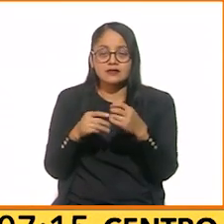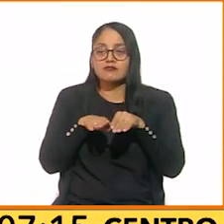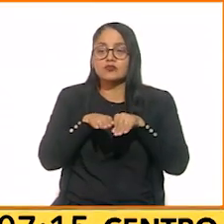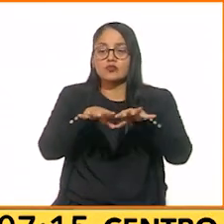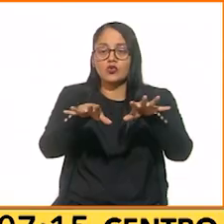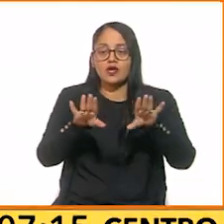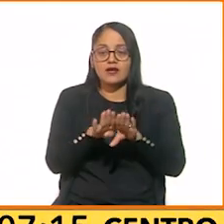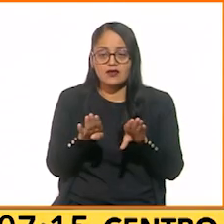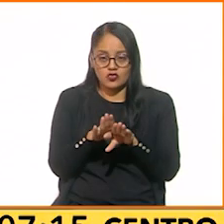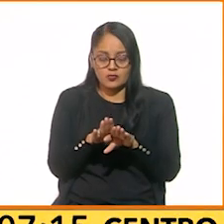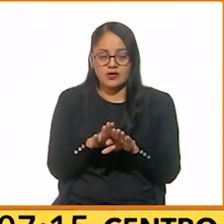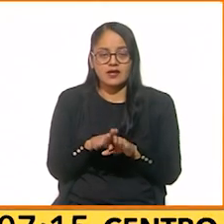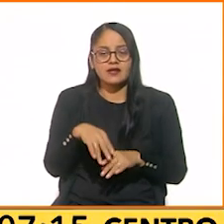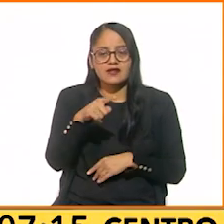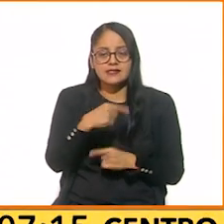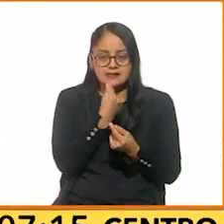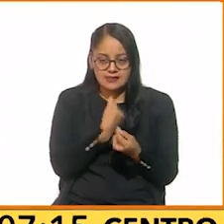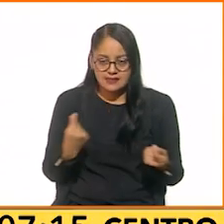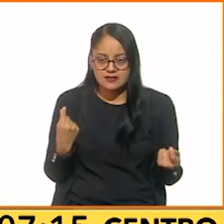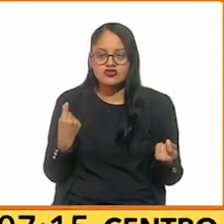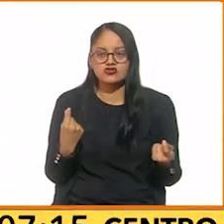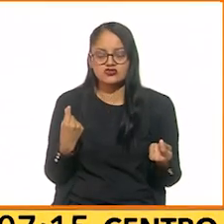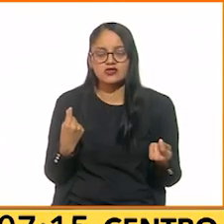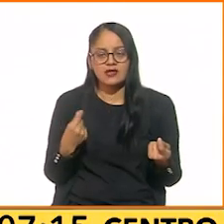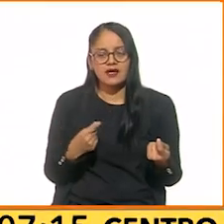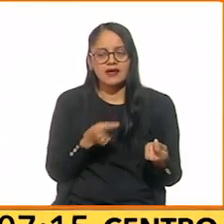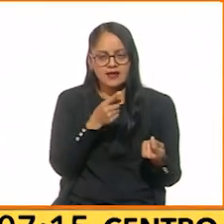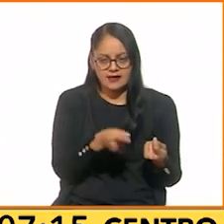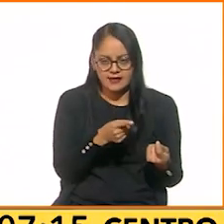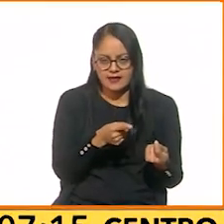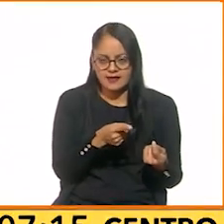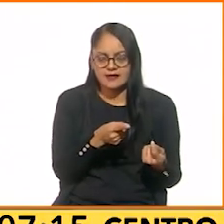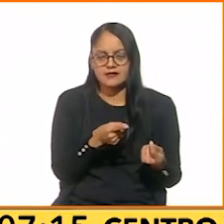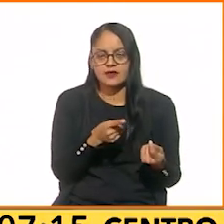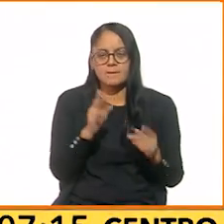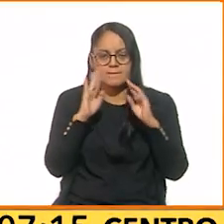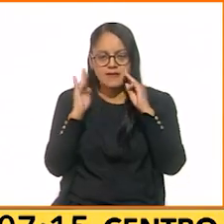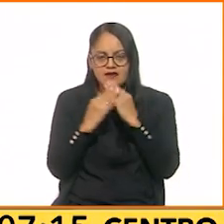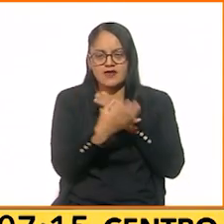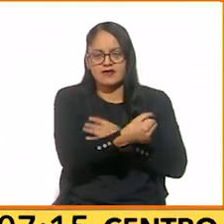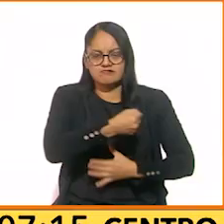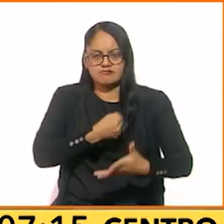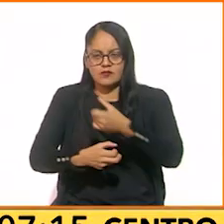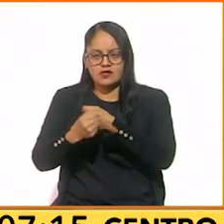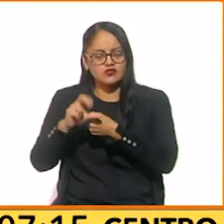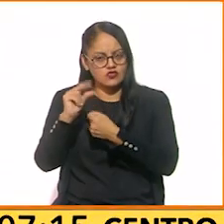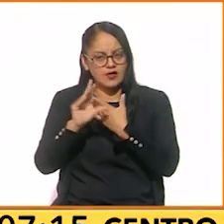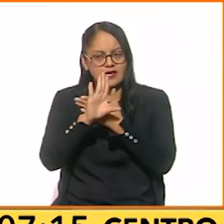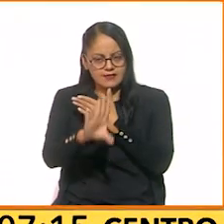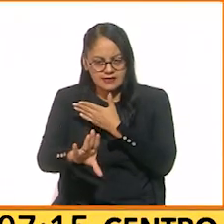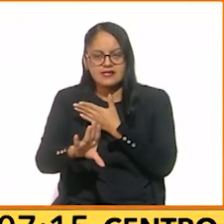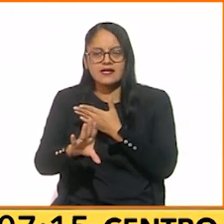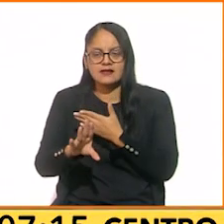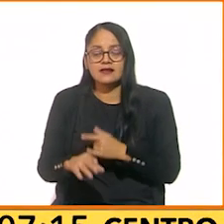propague, particularmente pues que los menores estén en manos de la delincuencia organizada y que de alguna forma pues